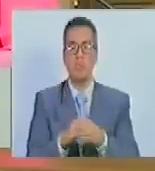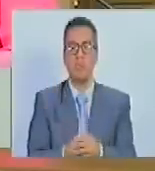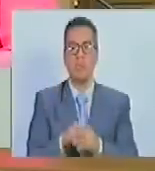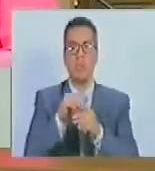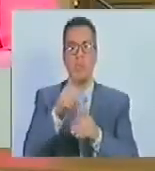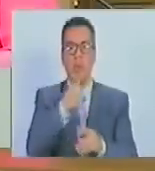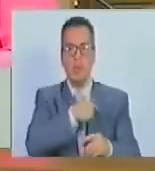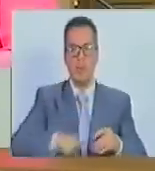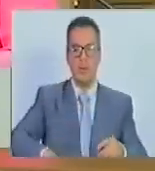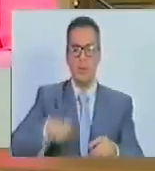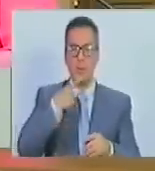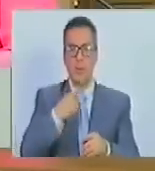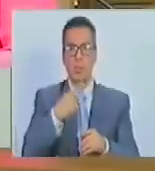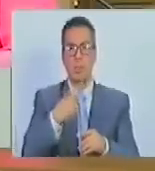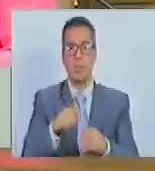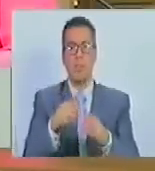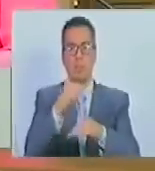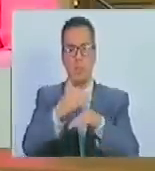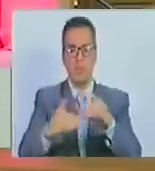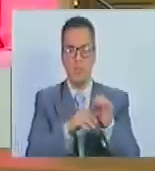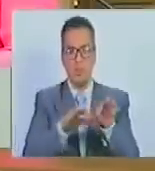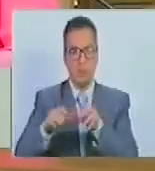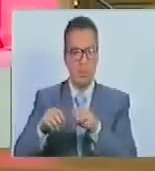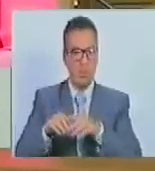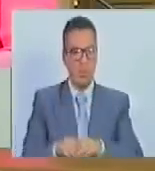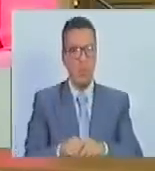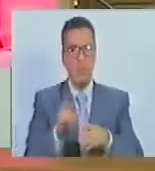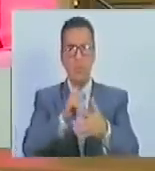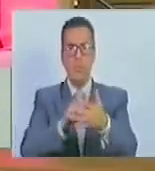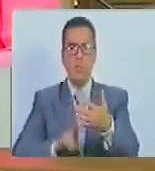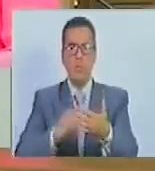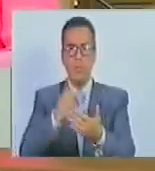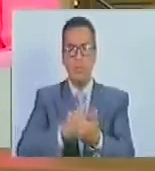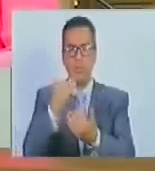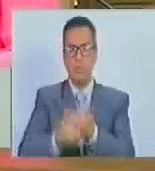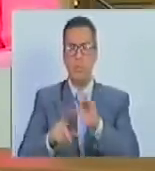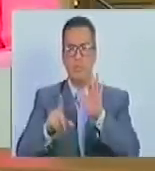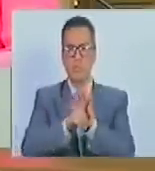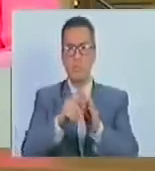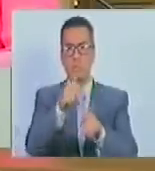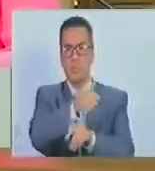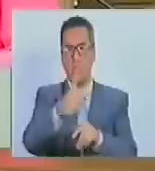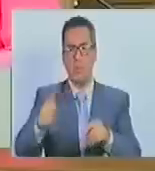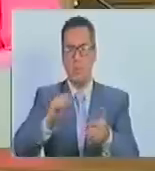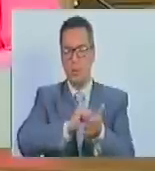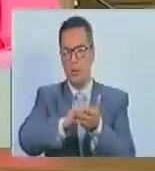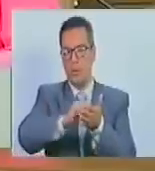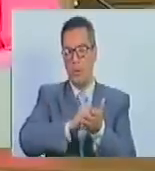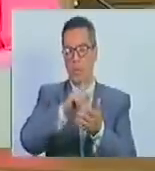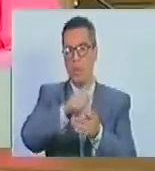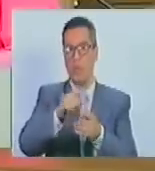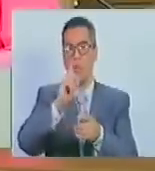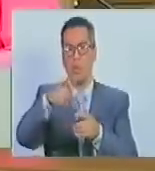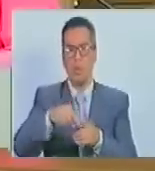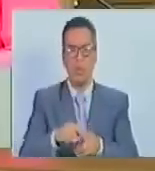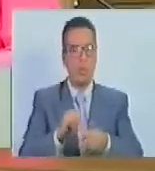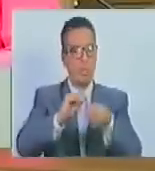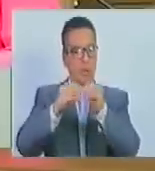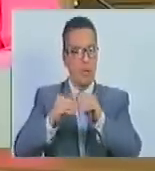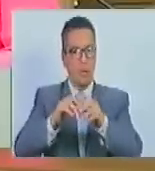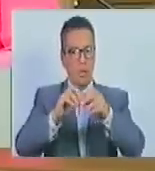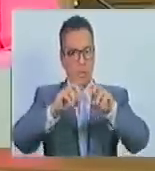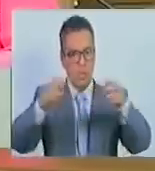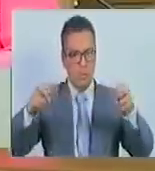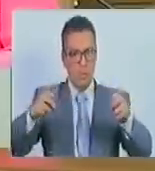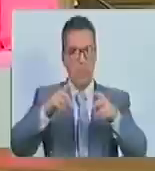El presidente ordenó a la subsecretaria dar lectura al proyecto de ley artículo por artículo, así como las denominaciones de